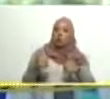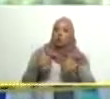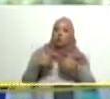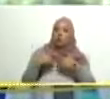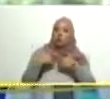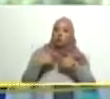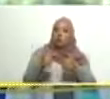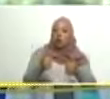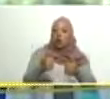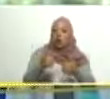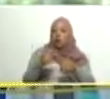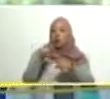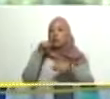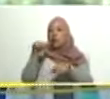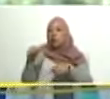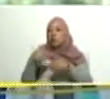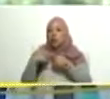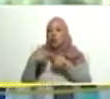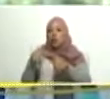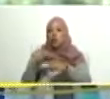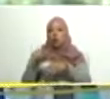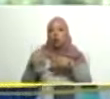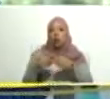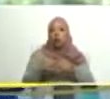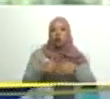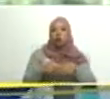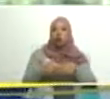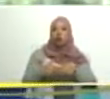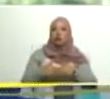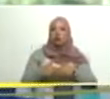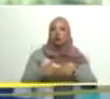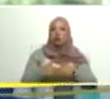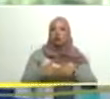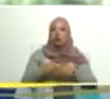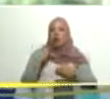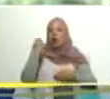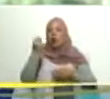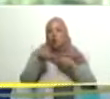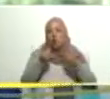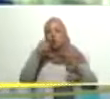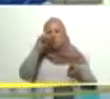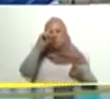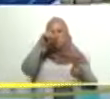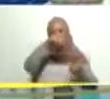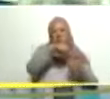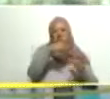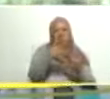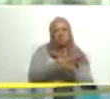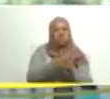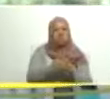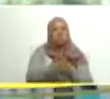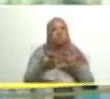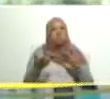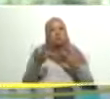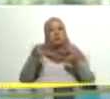salud, salud. Y yo dije, ¿cómo nos metemos en esto? Con sanciones.